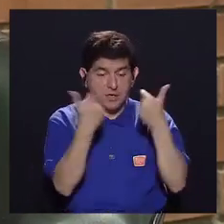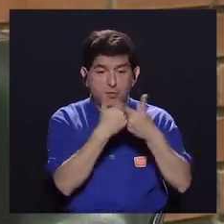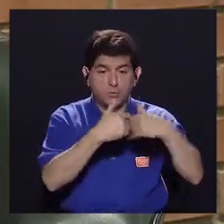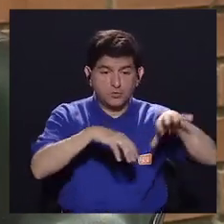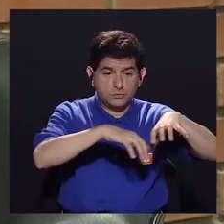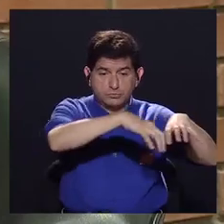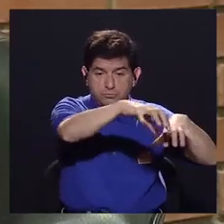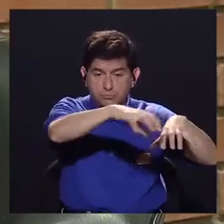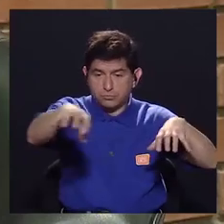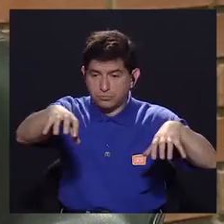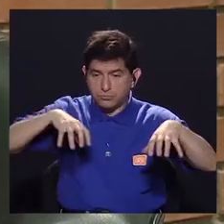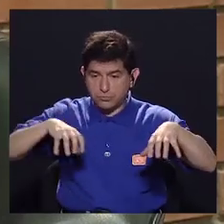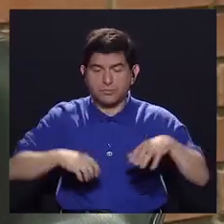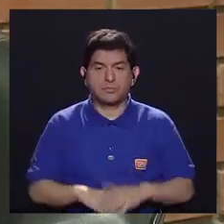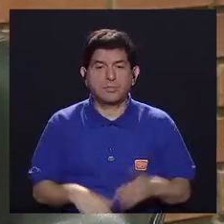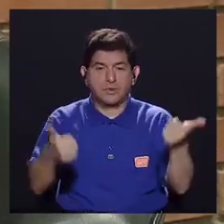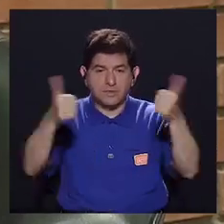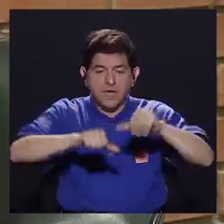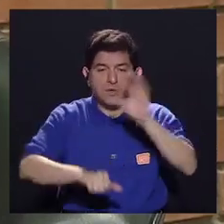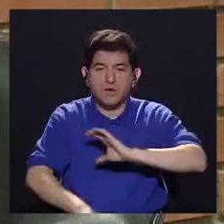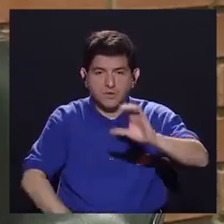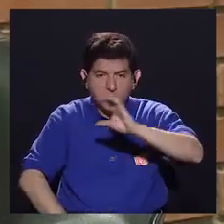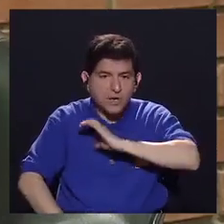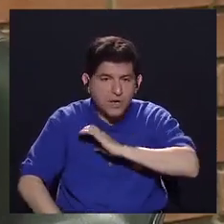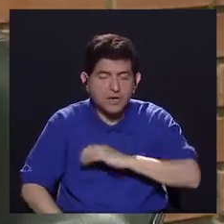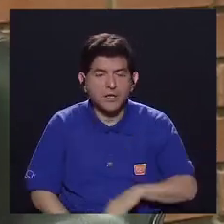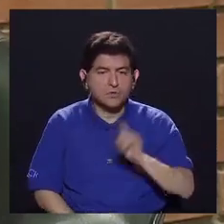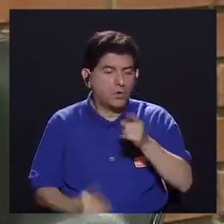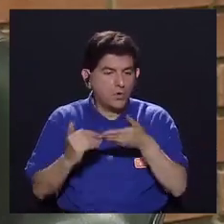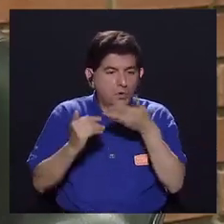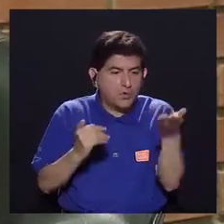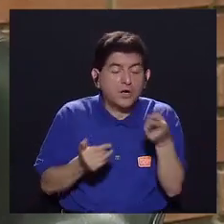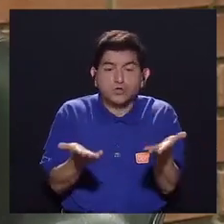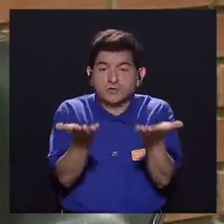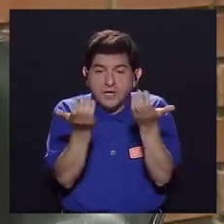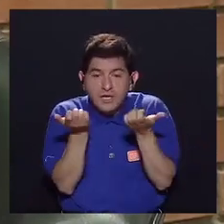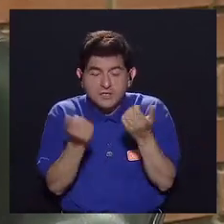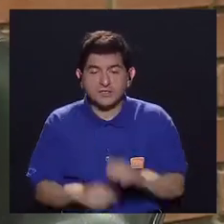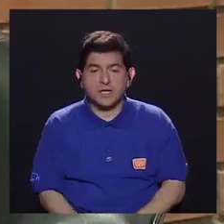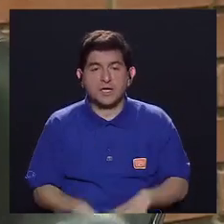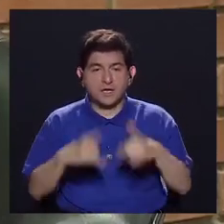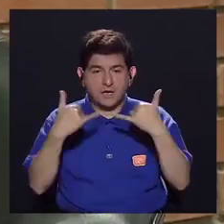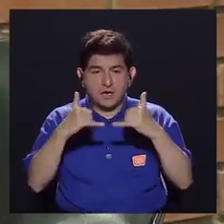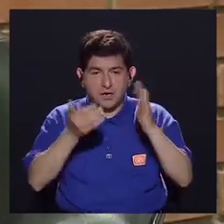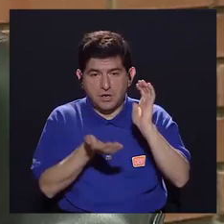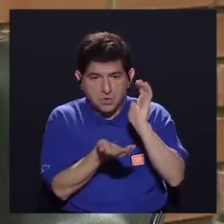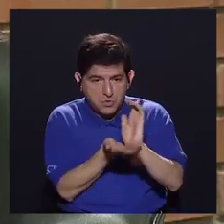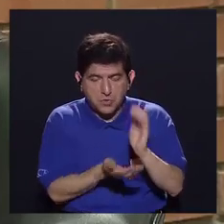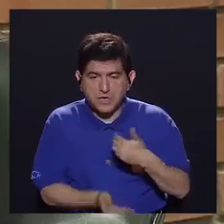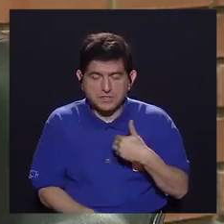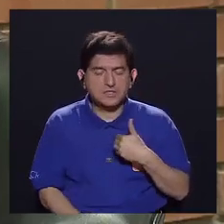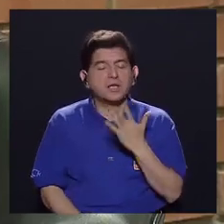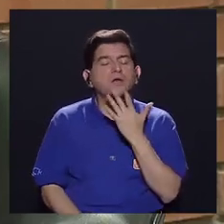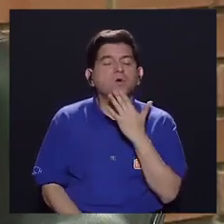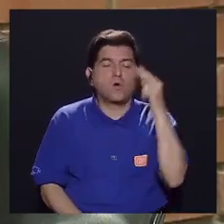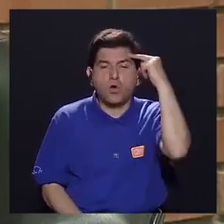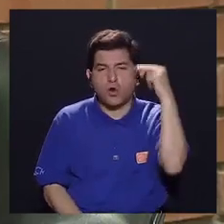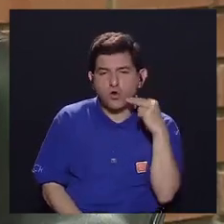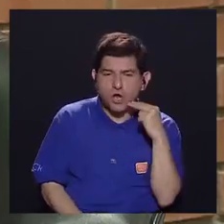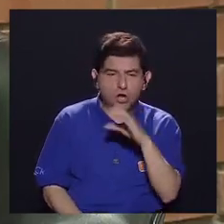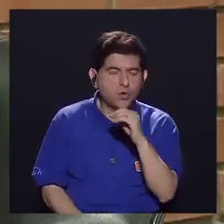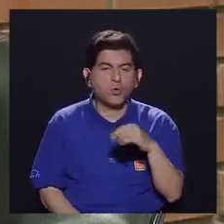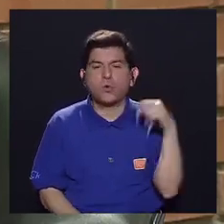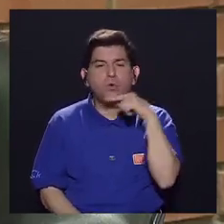que les pidamos que hagan grupos de acuerdo con algo, con alguna característica, con algún elemento que ellos quieran, los juguetes que tienen, qué